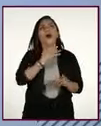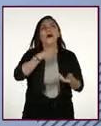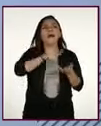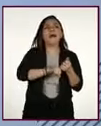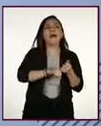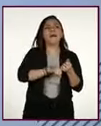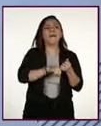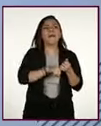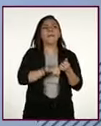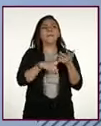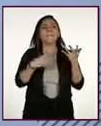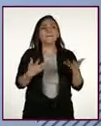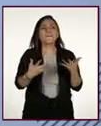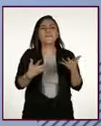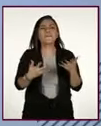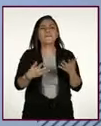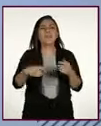las